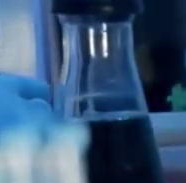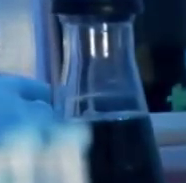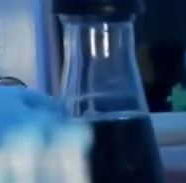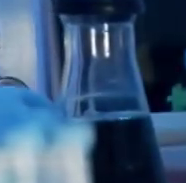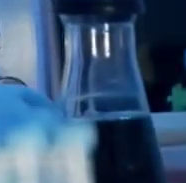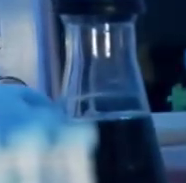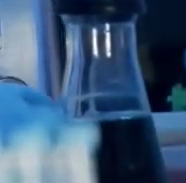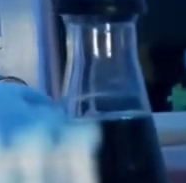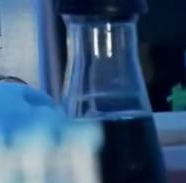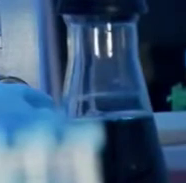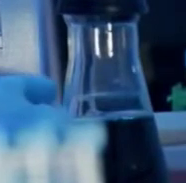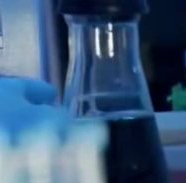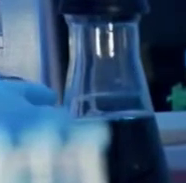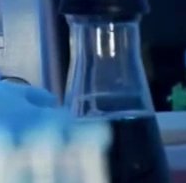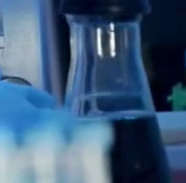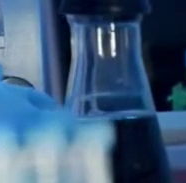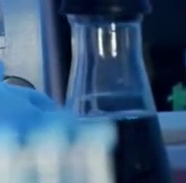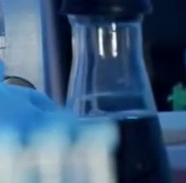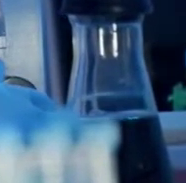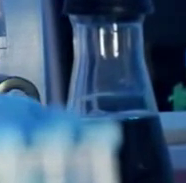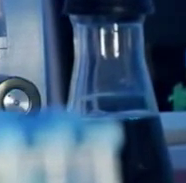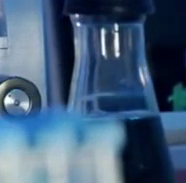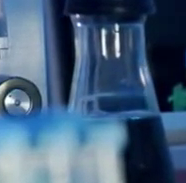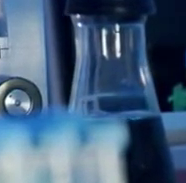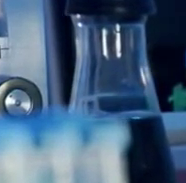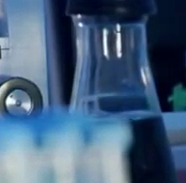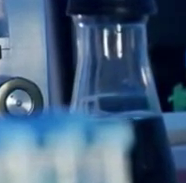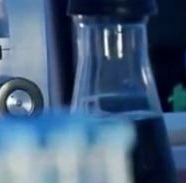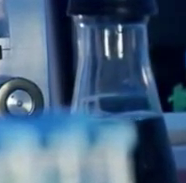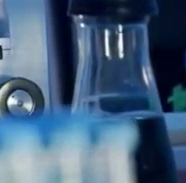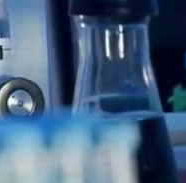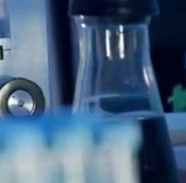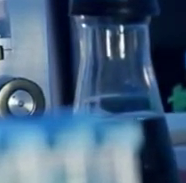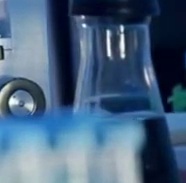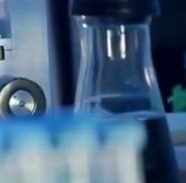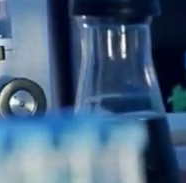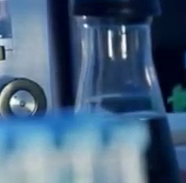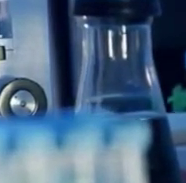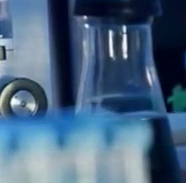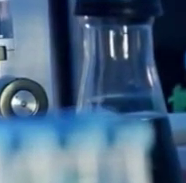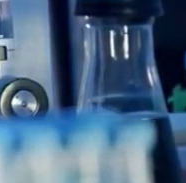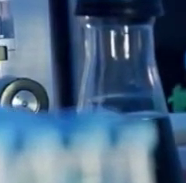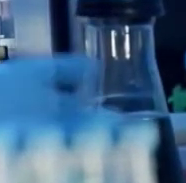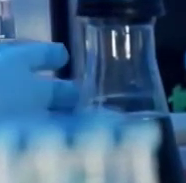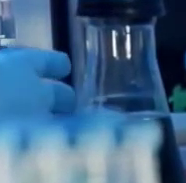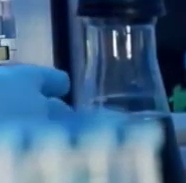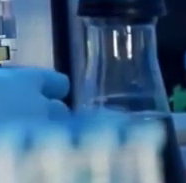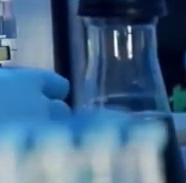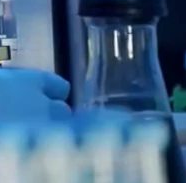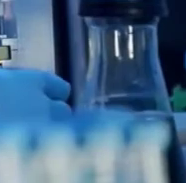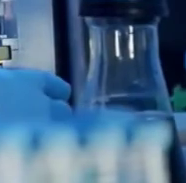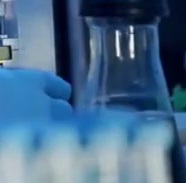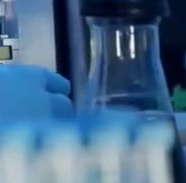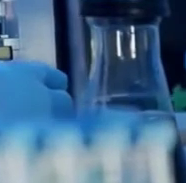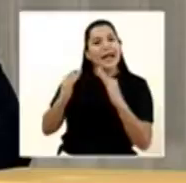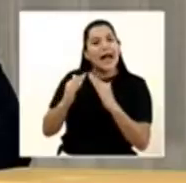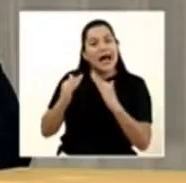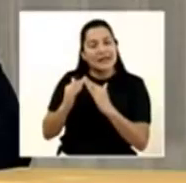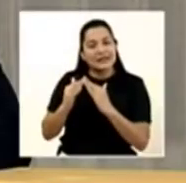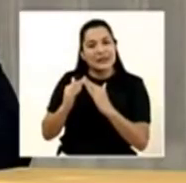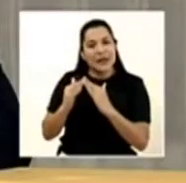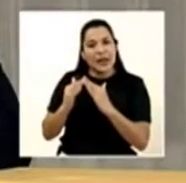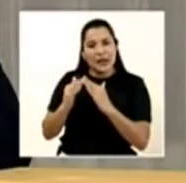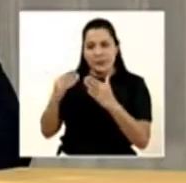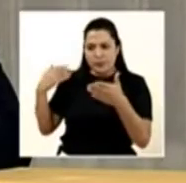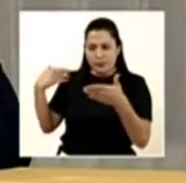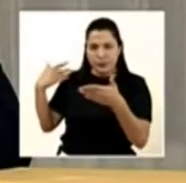dejando la batalla contra el COVID-19. Hemos visto cómo el teletrabajo ha aumentado muchísimo en las últimas